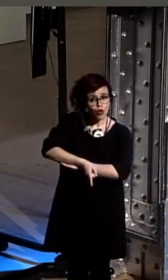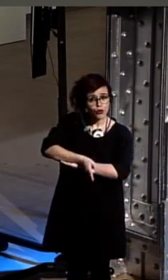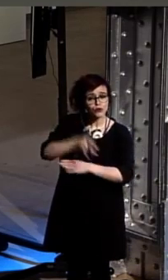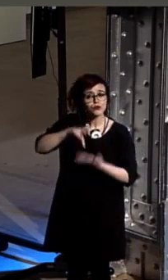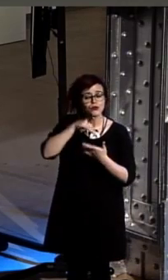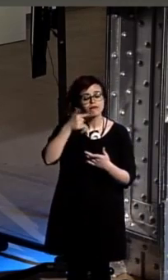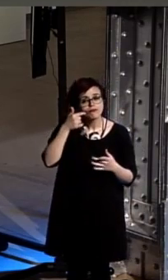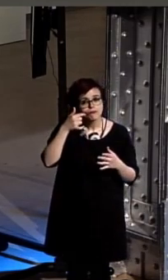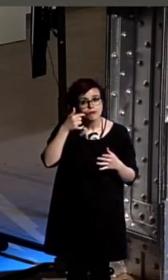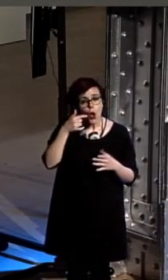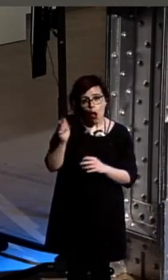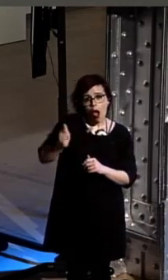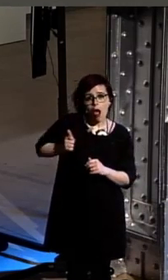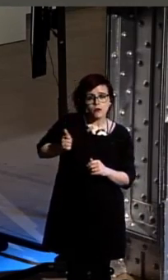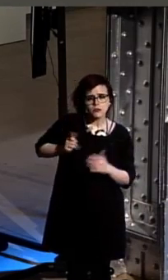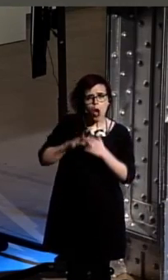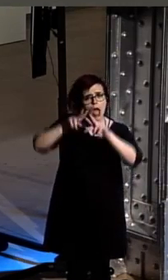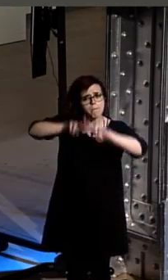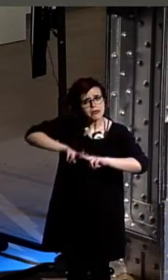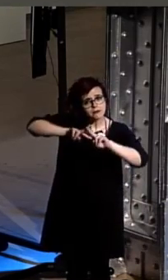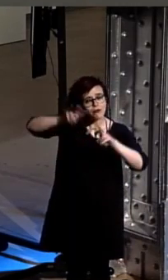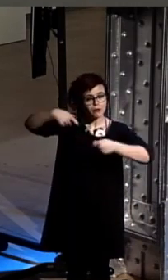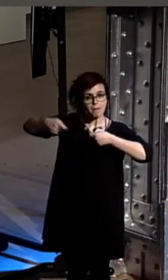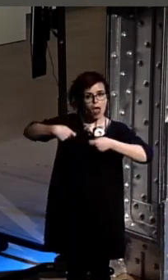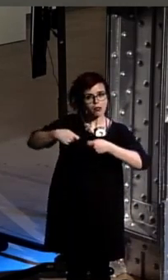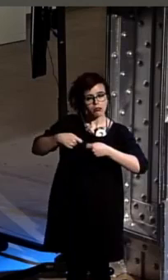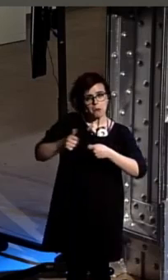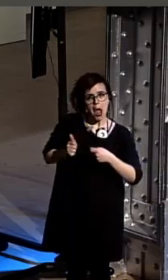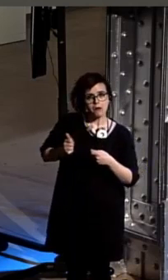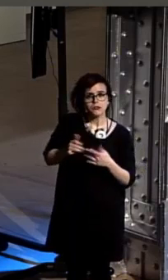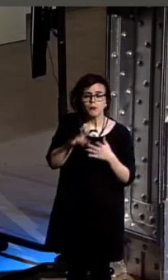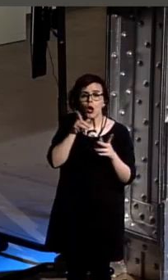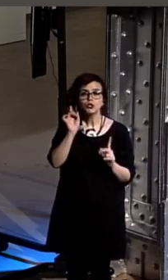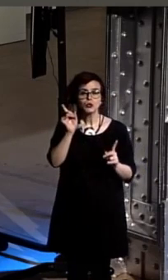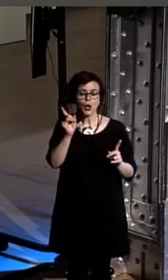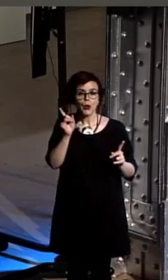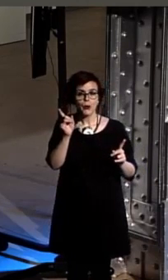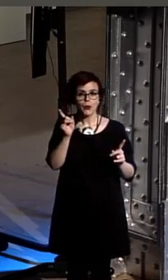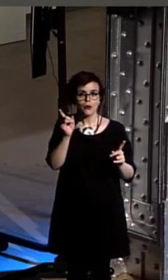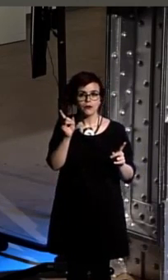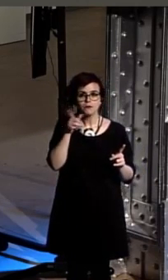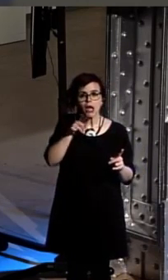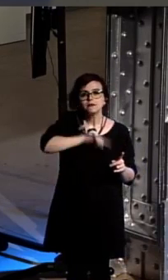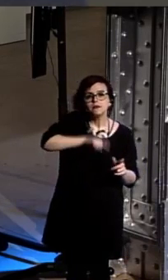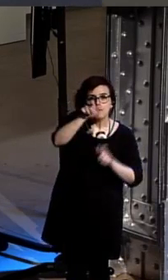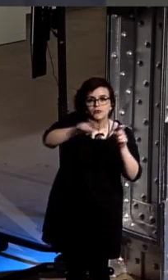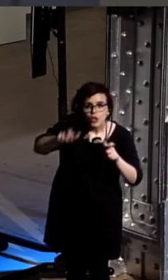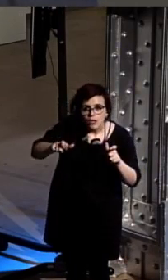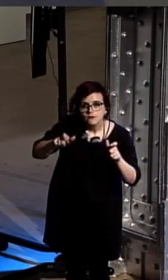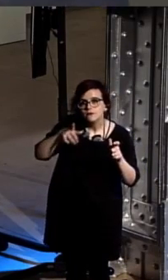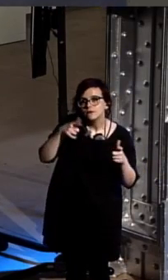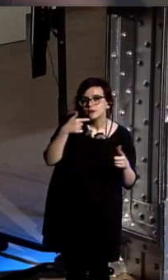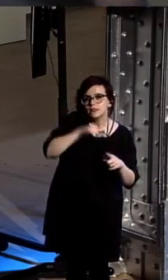utilizando porque la investigación tradicional de marketing tampoco acaba de desgranar qué es lo que siente la gente, pero él